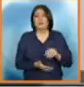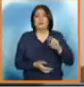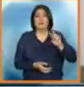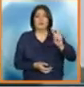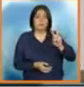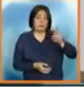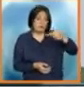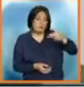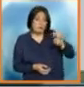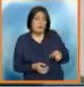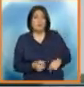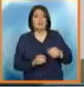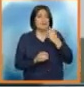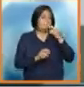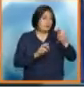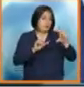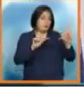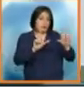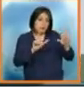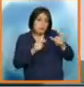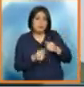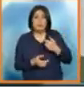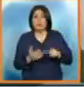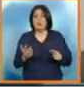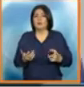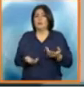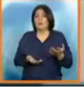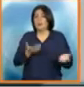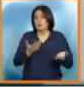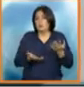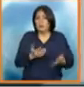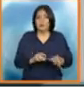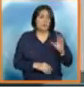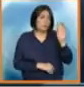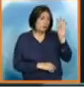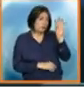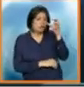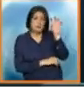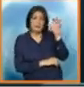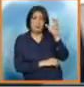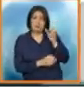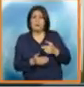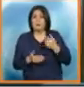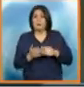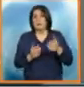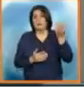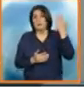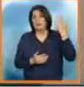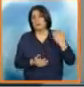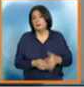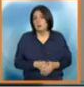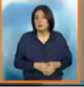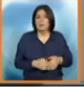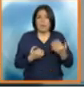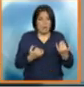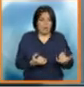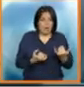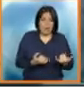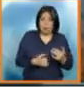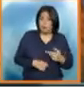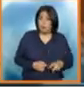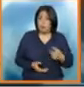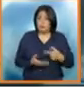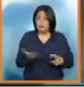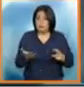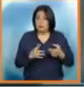se veía por televisión, VHS en desuso, incluso las cámaras que usábamos para los eventos anteriores, ¿no? Recién ahora último